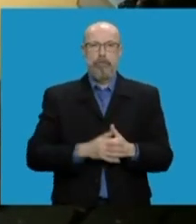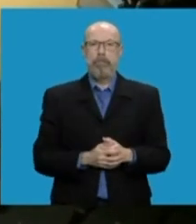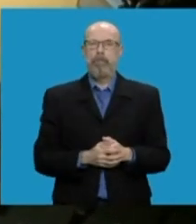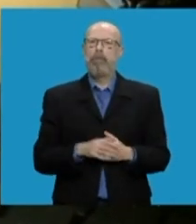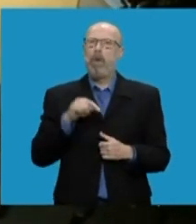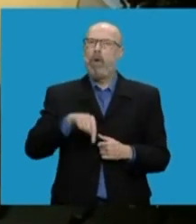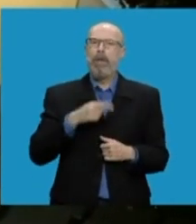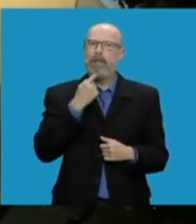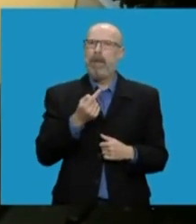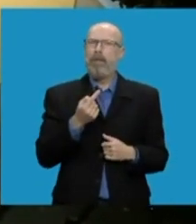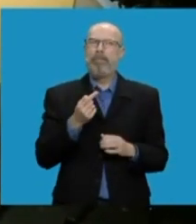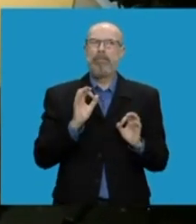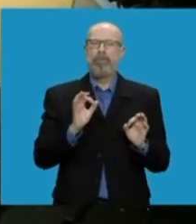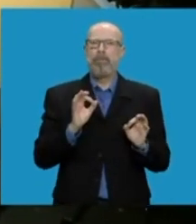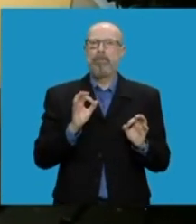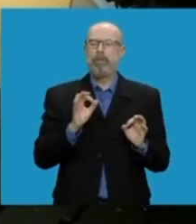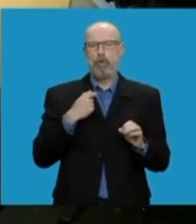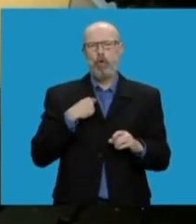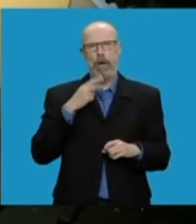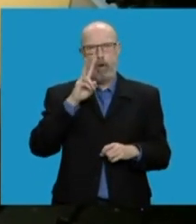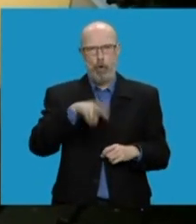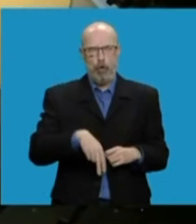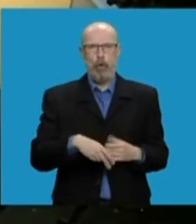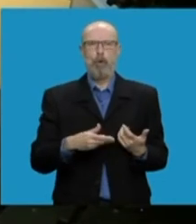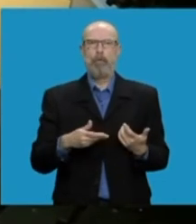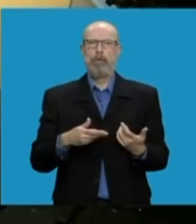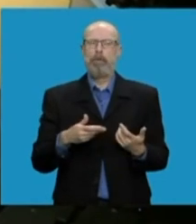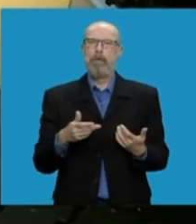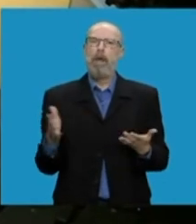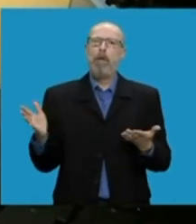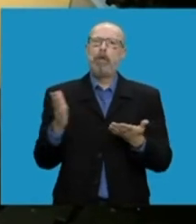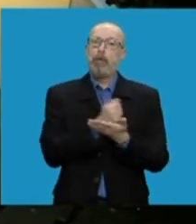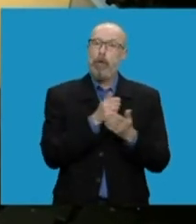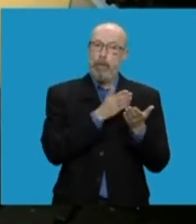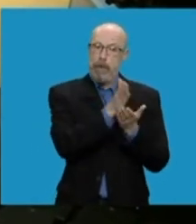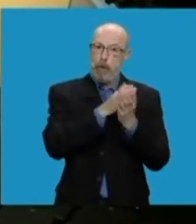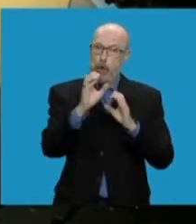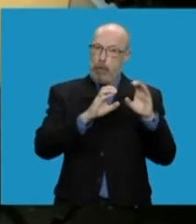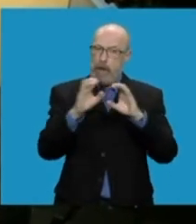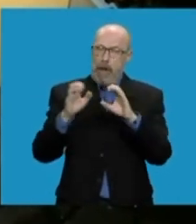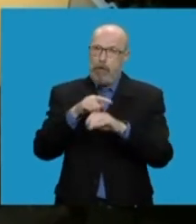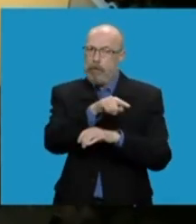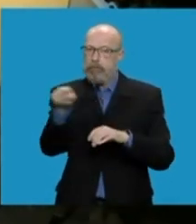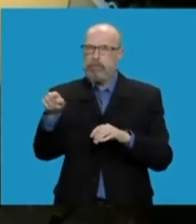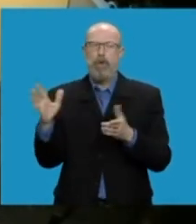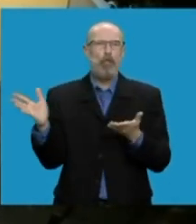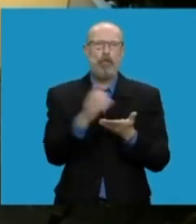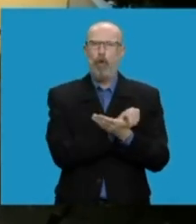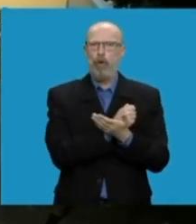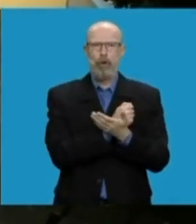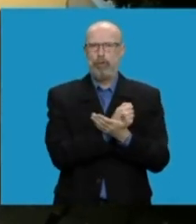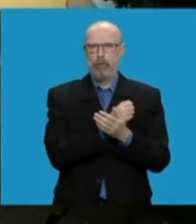quiero expresar también mi reconocimiento a todos los medios de comunicación, a todos, sin ningún tipo de